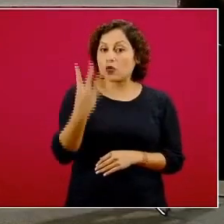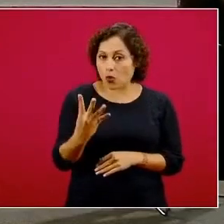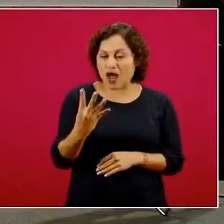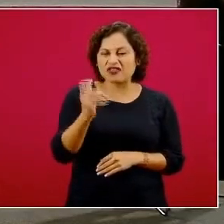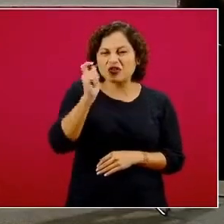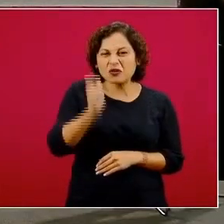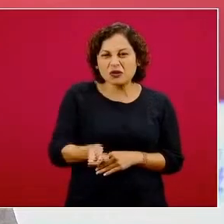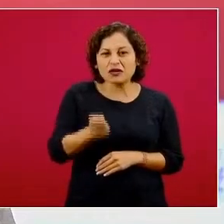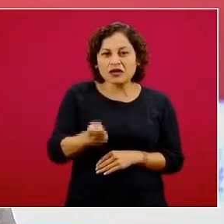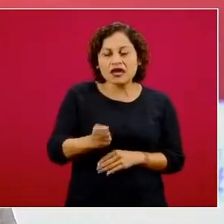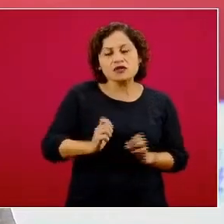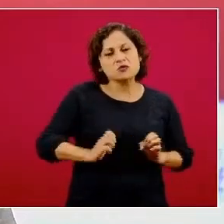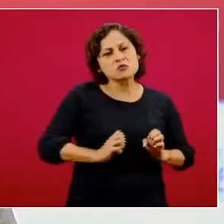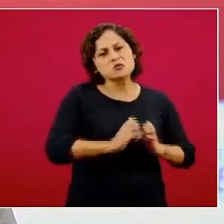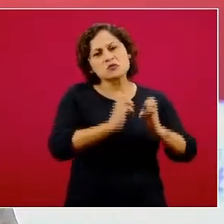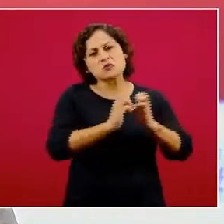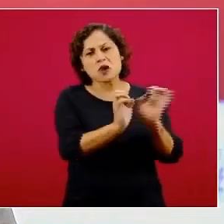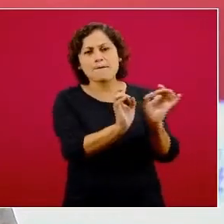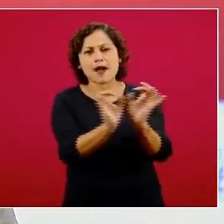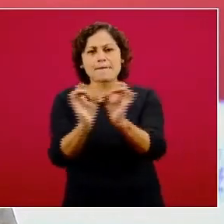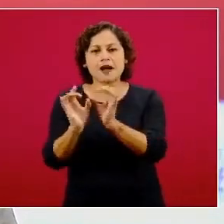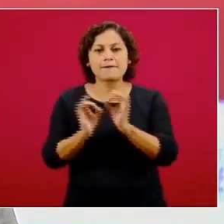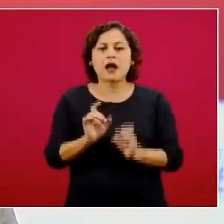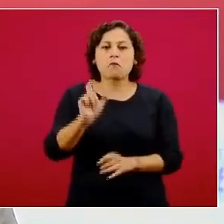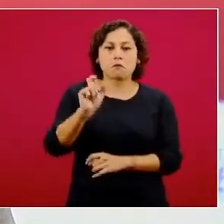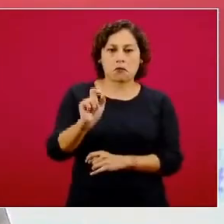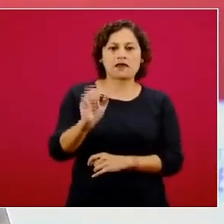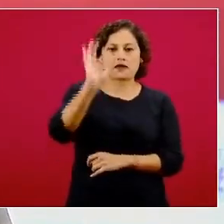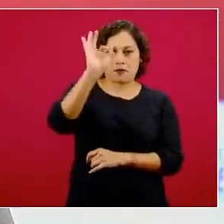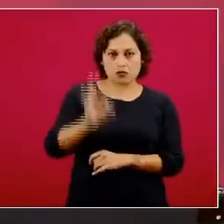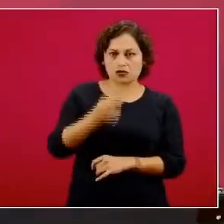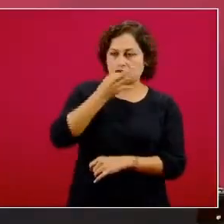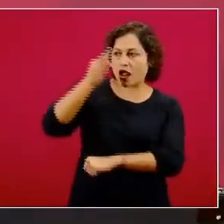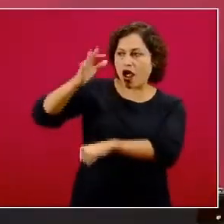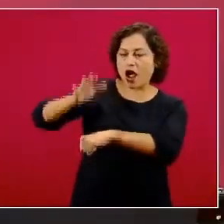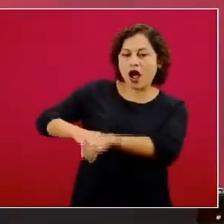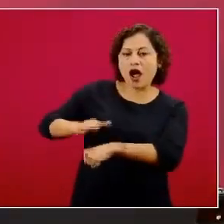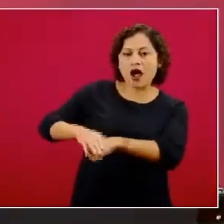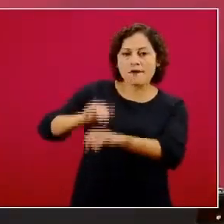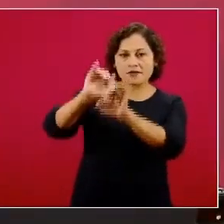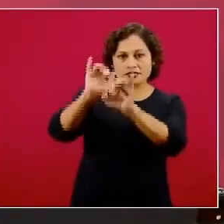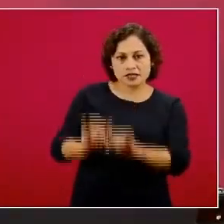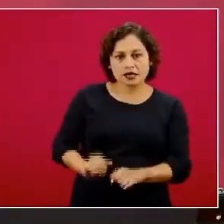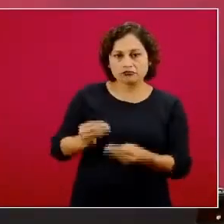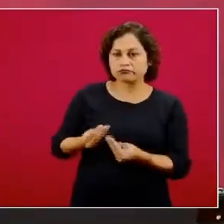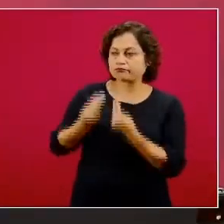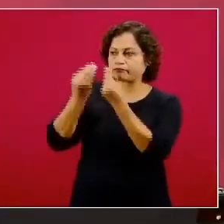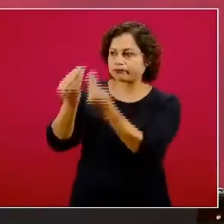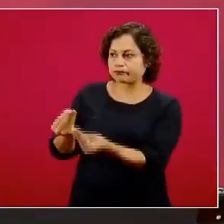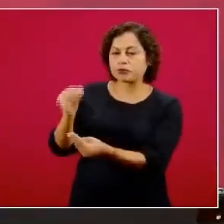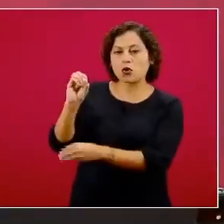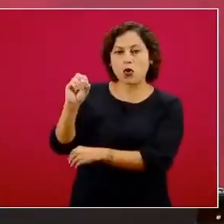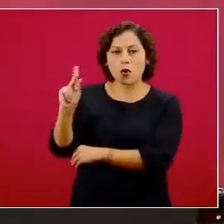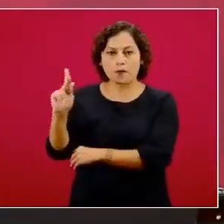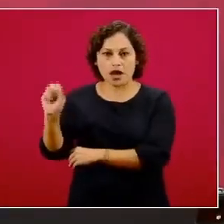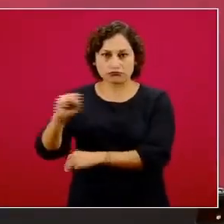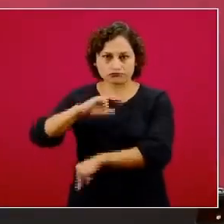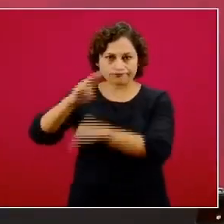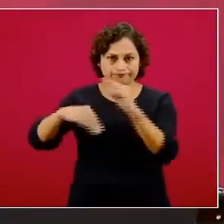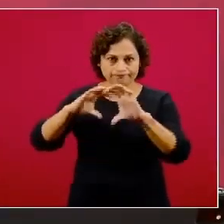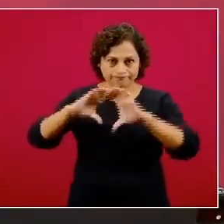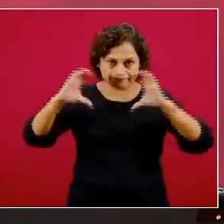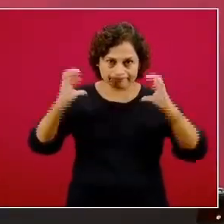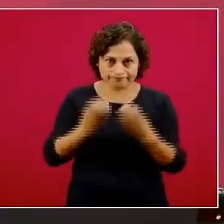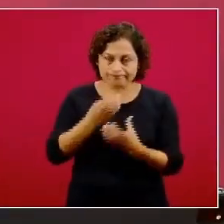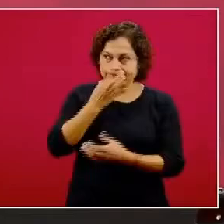de todos los eventos que se notificaron a la organización en todo el mundo. Y de